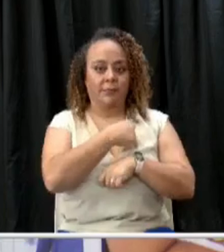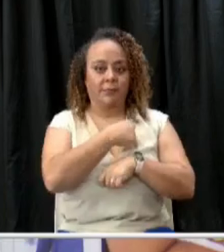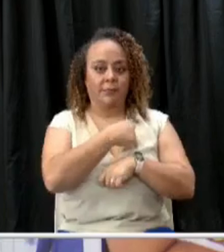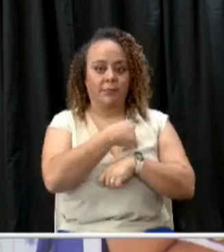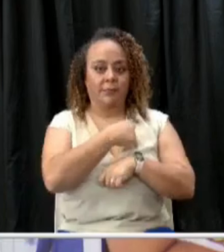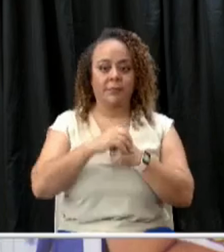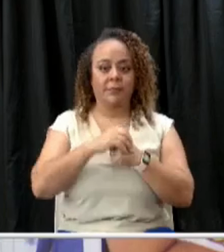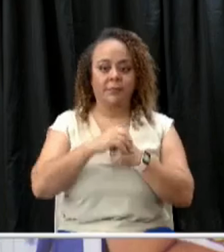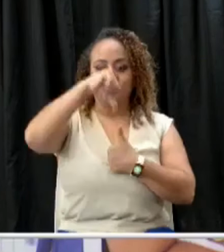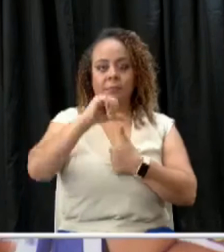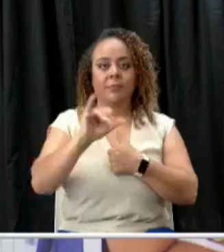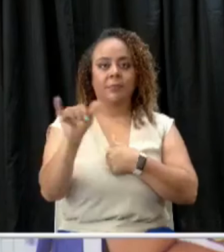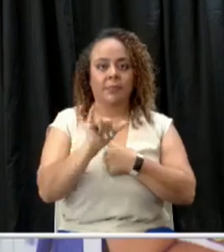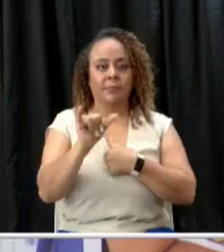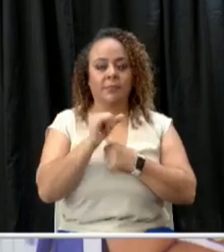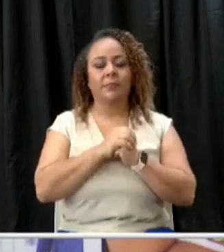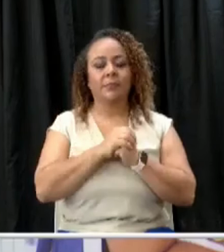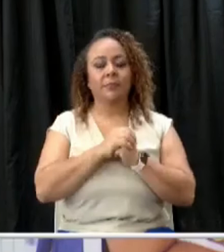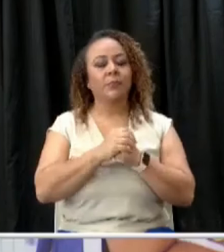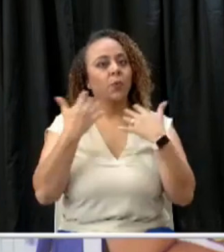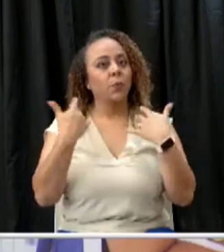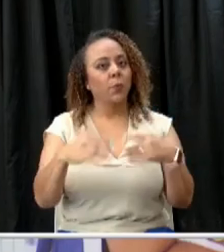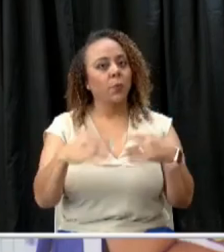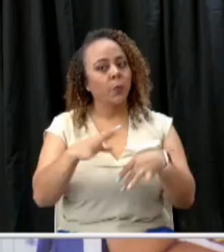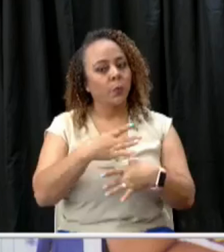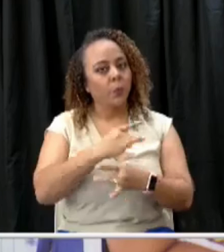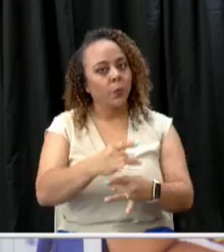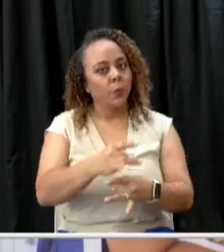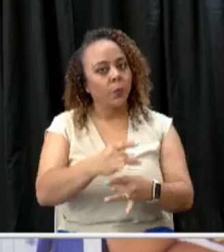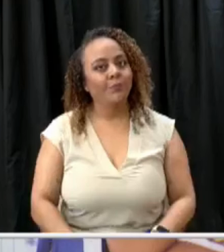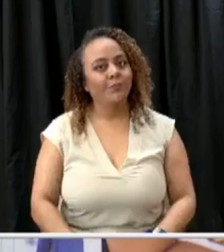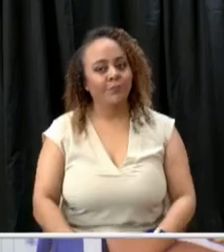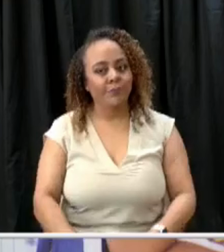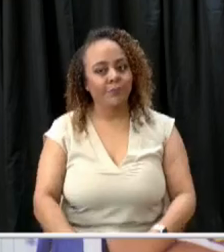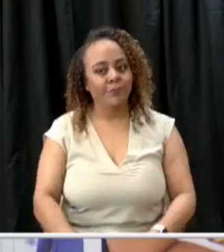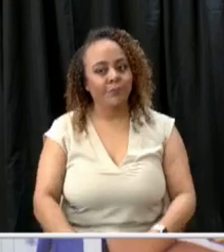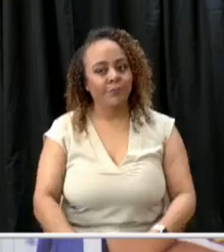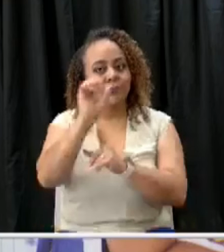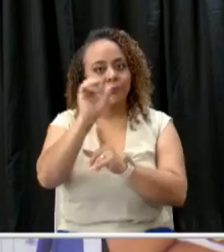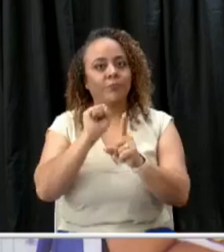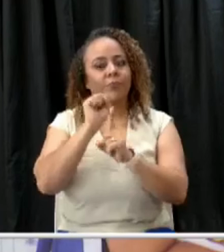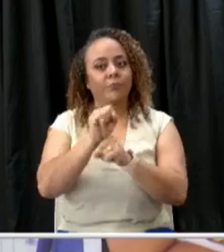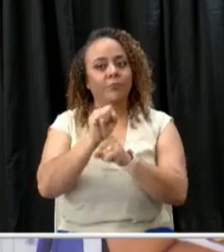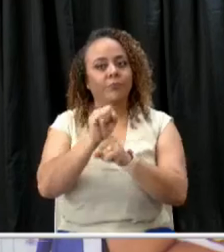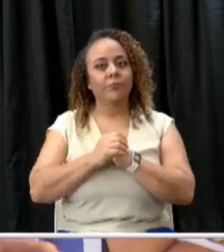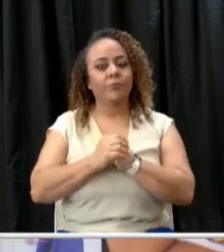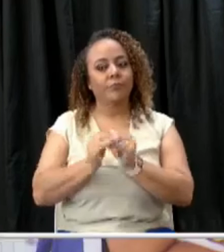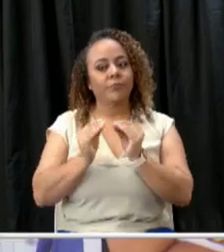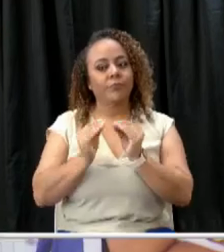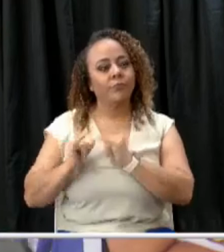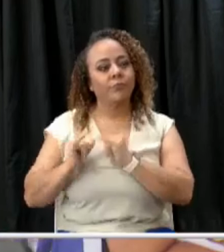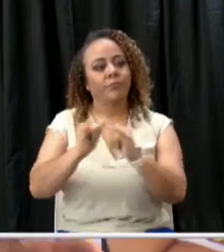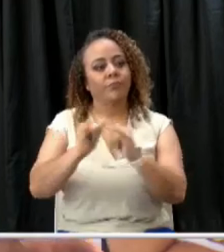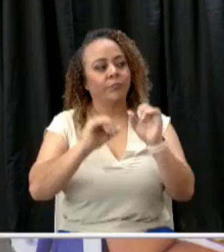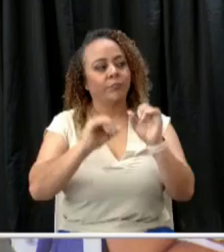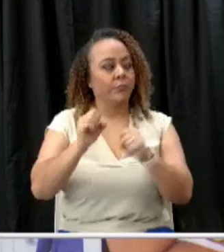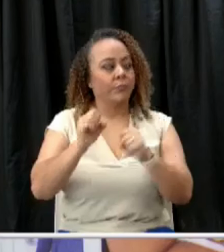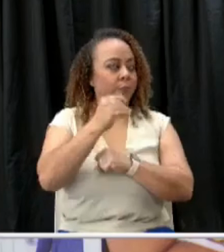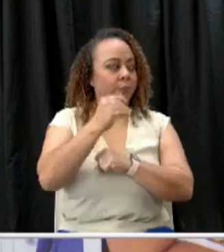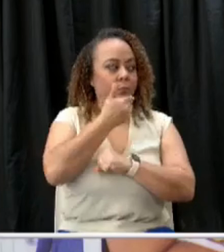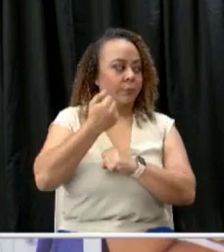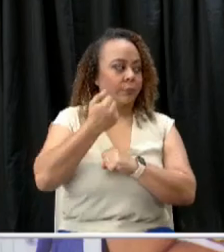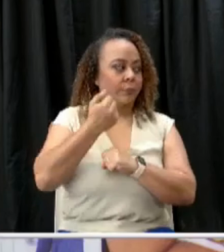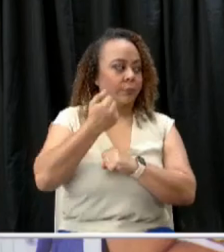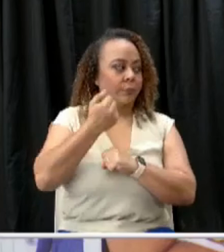de Centroamérica, también ha estado muy interesado en que estas condiciones sean lo más homogéneas posibles y los mejores en